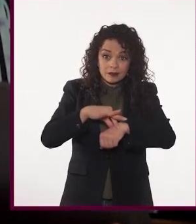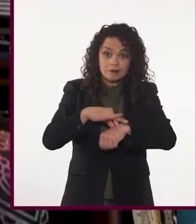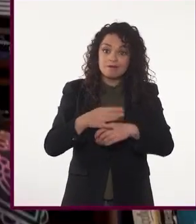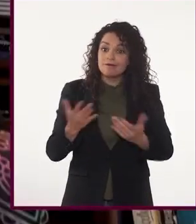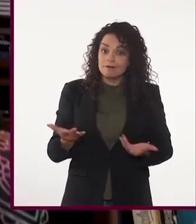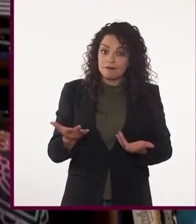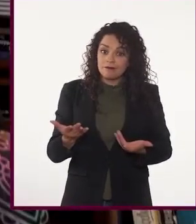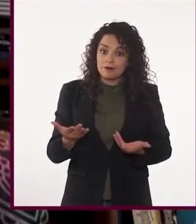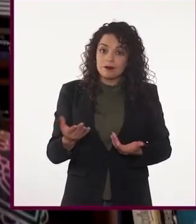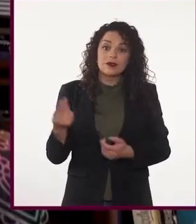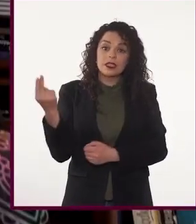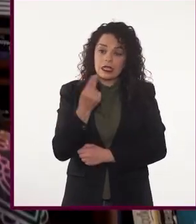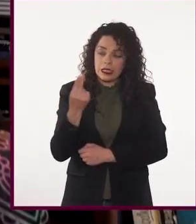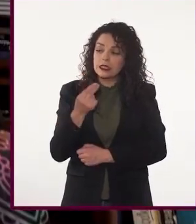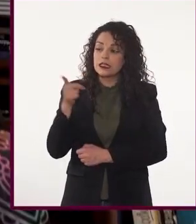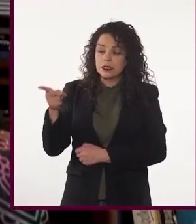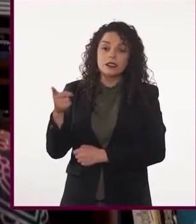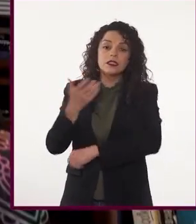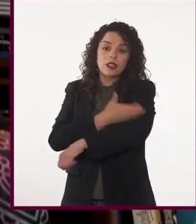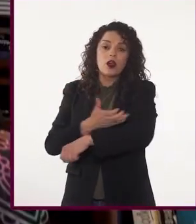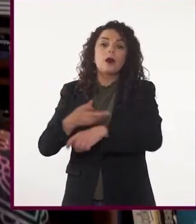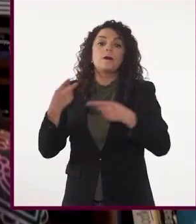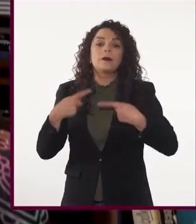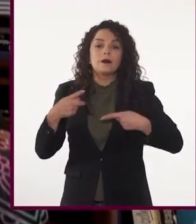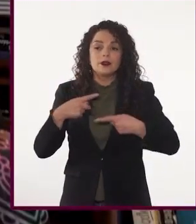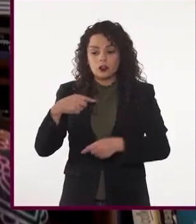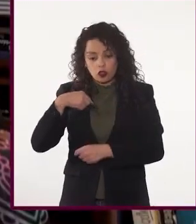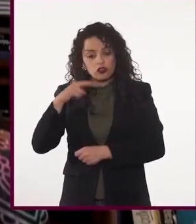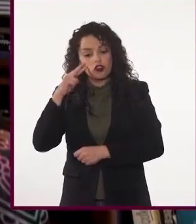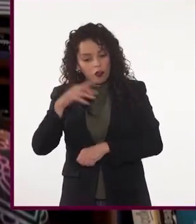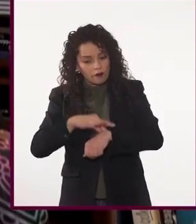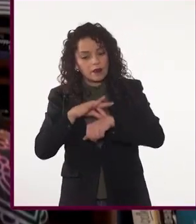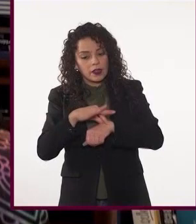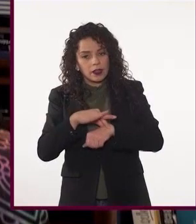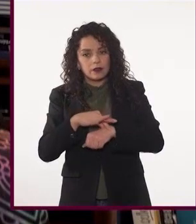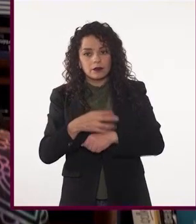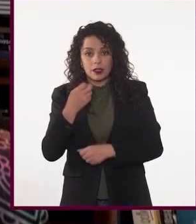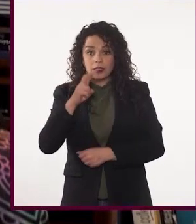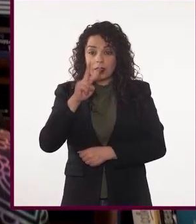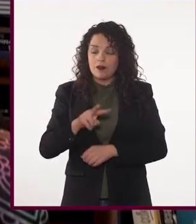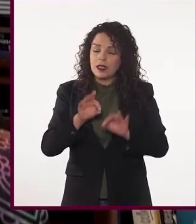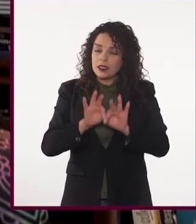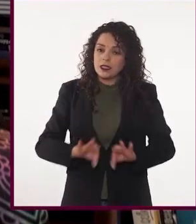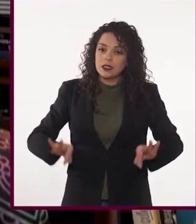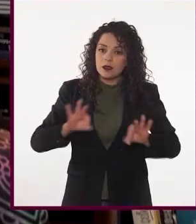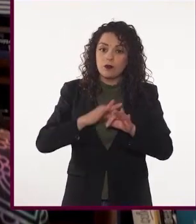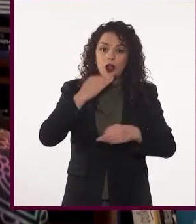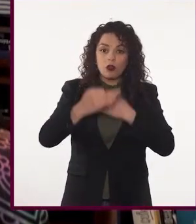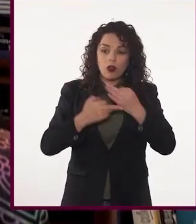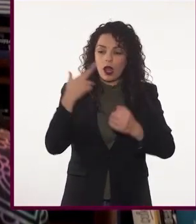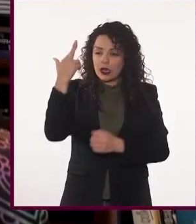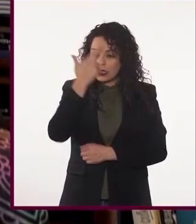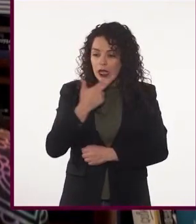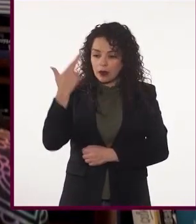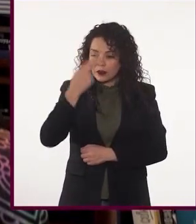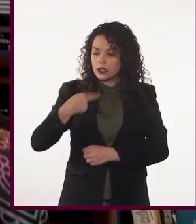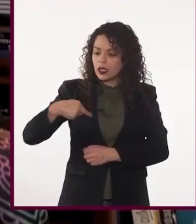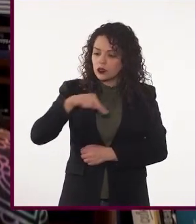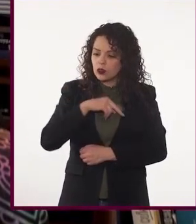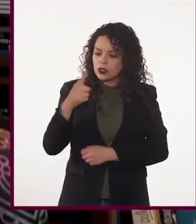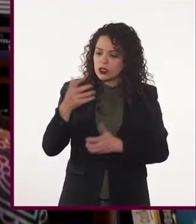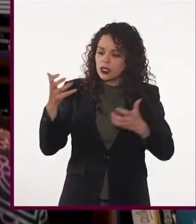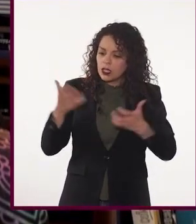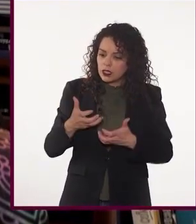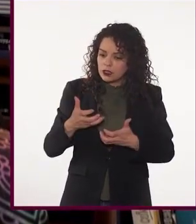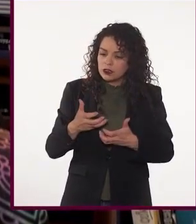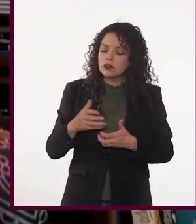agresiones. Y muy importante, es momento de que todos y todas revisemos nuestras propias conductas para descubrir